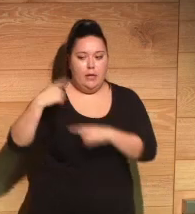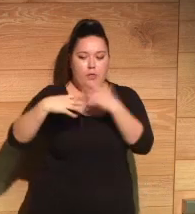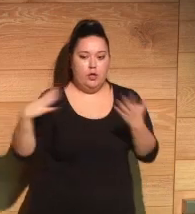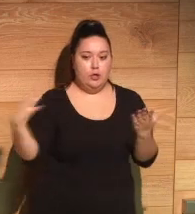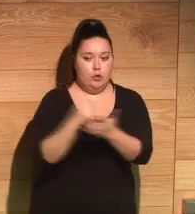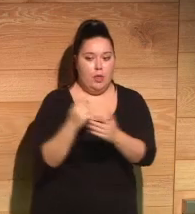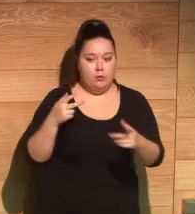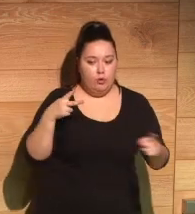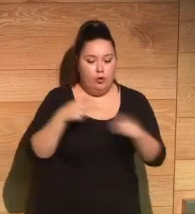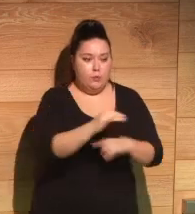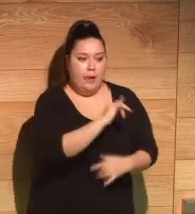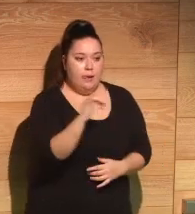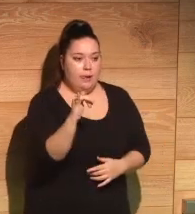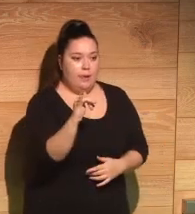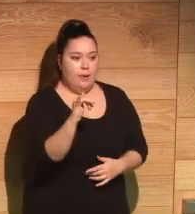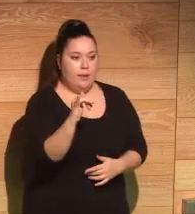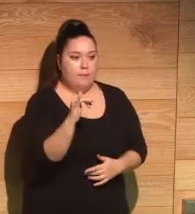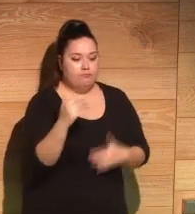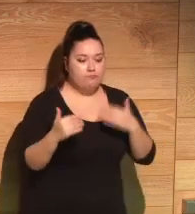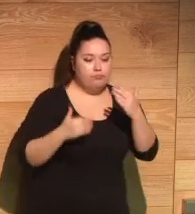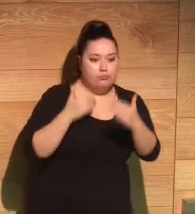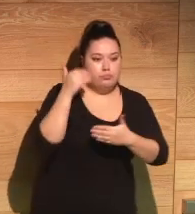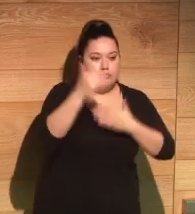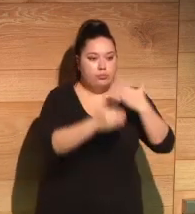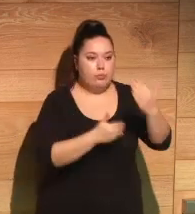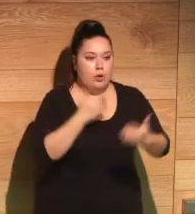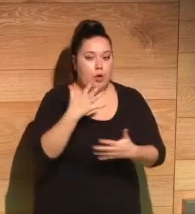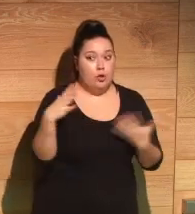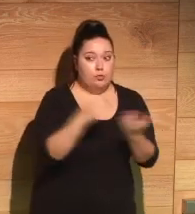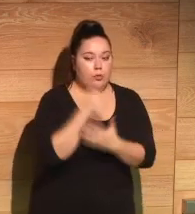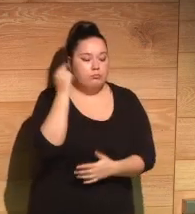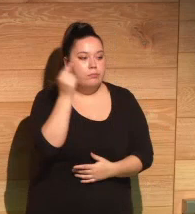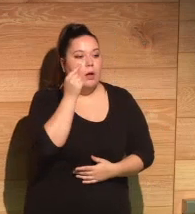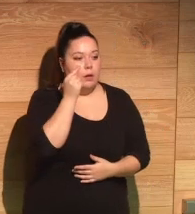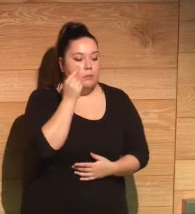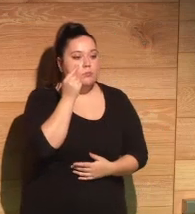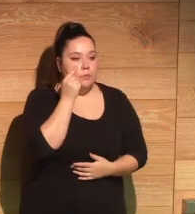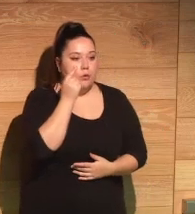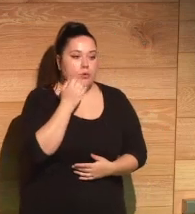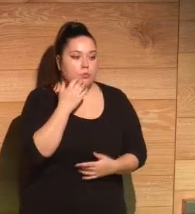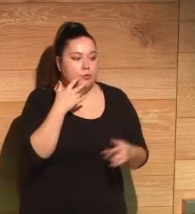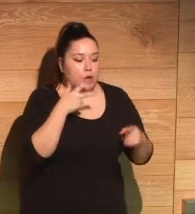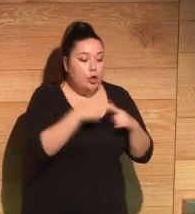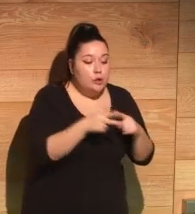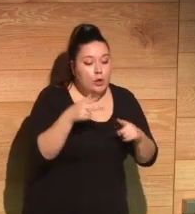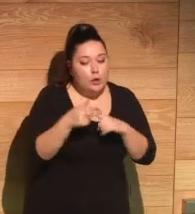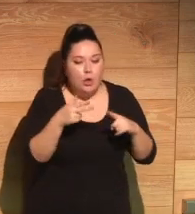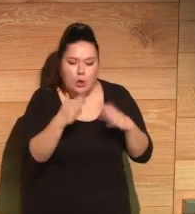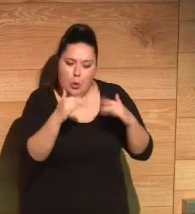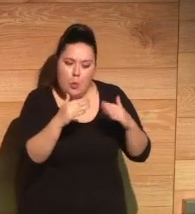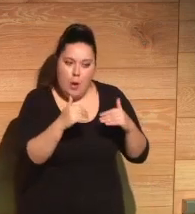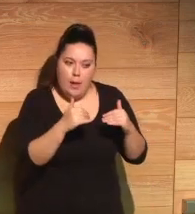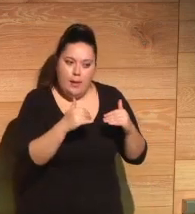20 años parecen un corte con lo anterior. Conforme va pasando el tiempo se da cuenta uno de que tampoco hay tantos cortes o